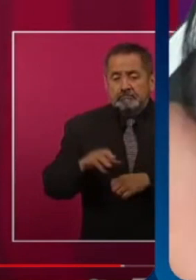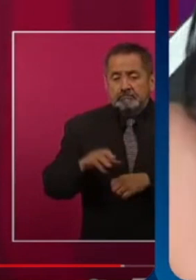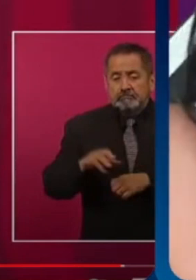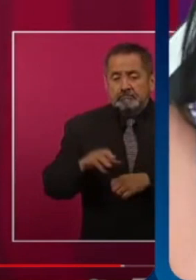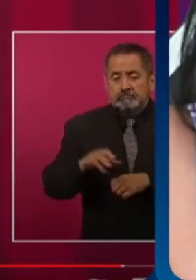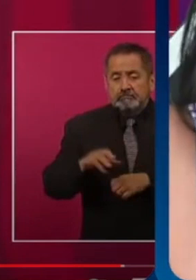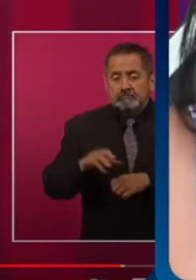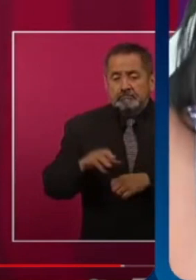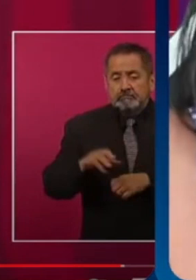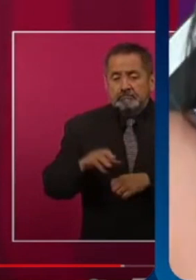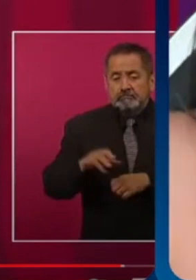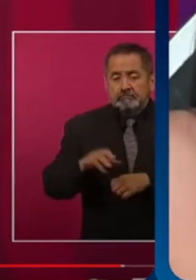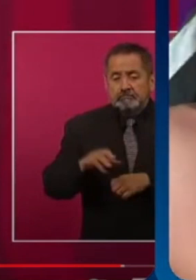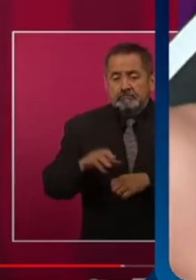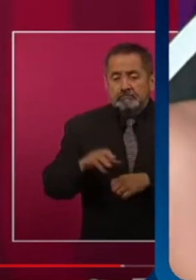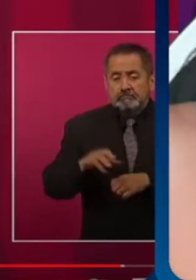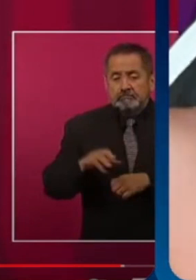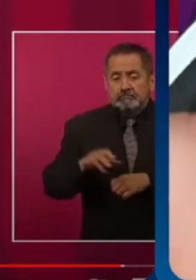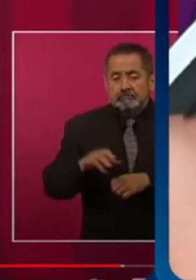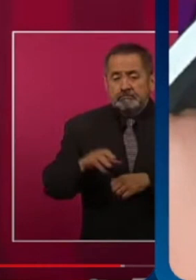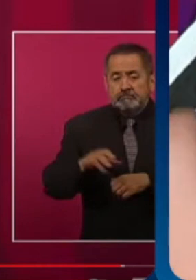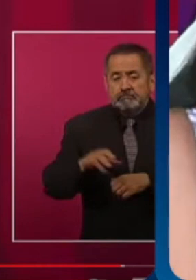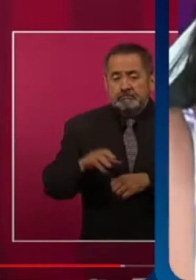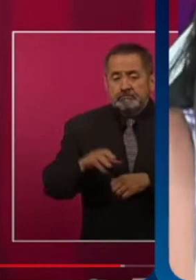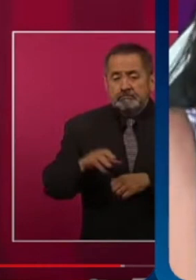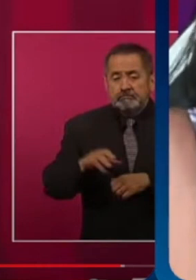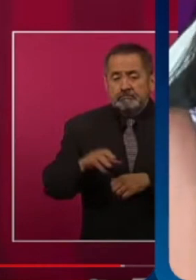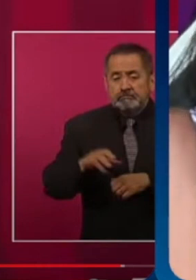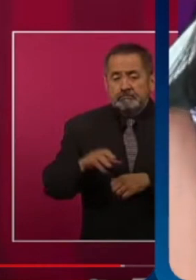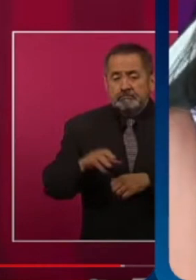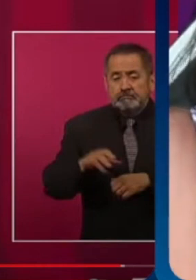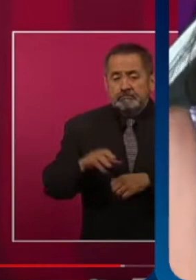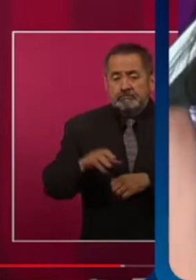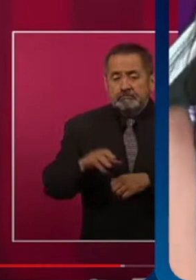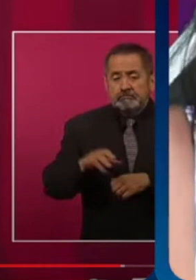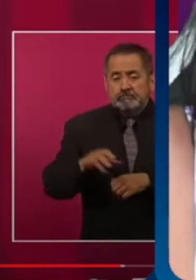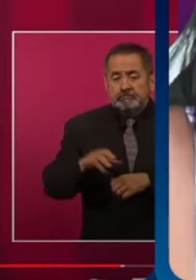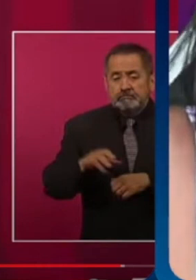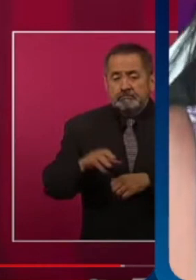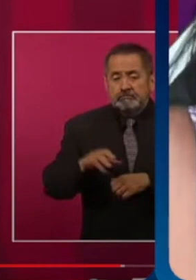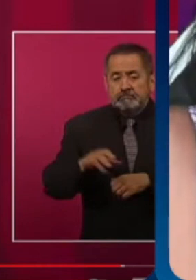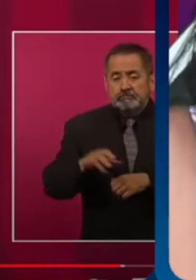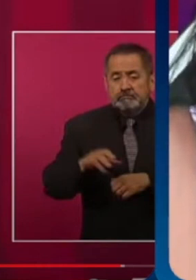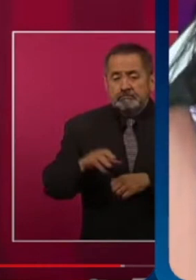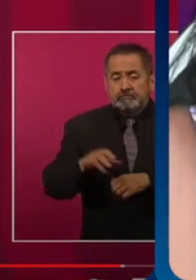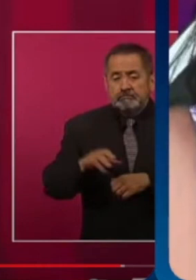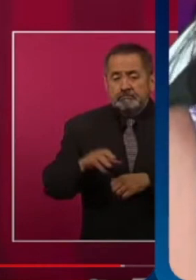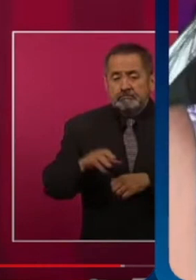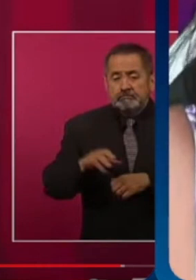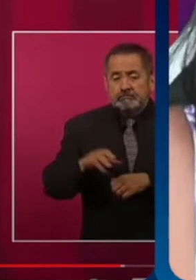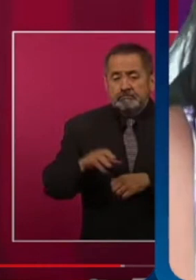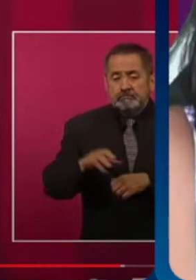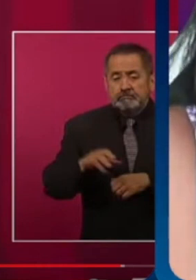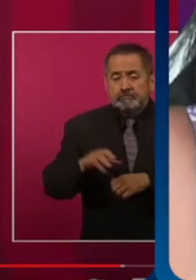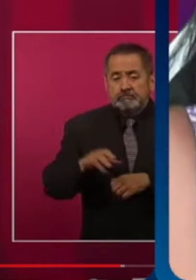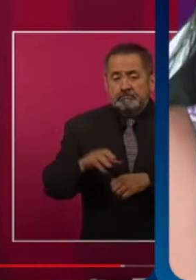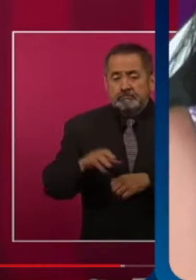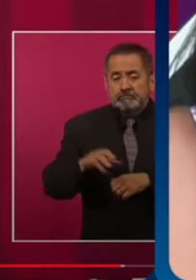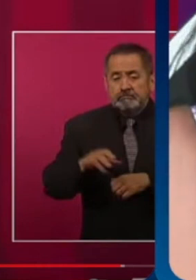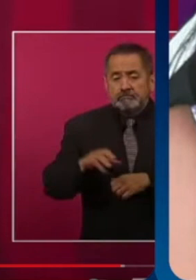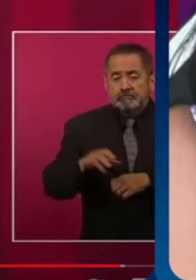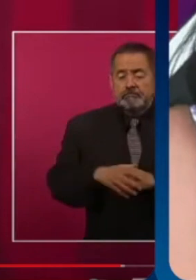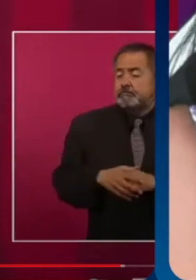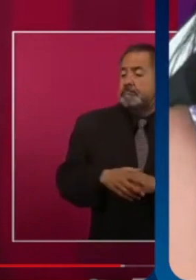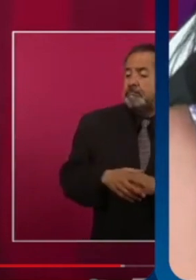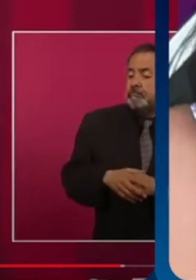125. Vamos a acomodar aquí, espérenme tantito, porque, bueno, aquí es cuando habla el presidente de los médicos cubanos. Vamos a